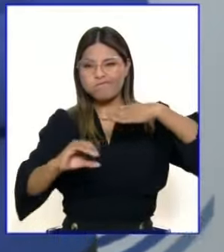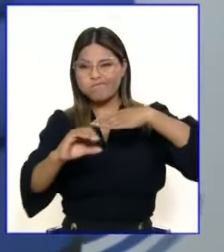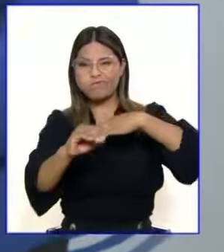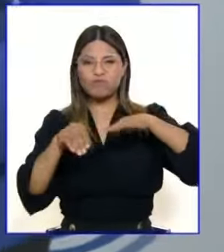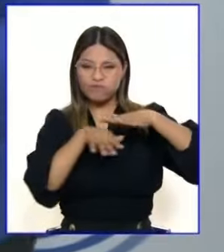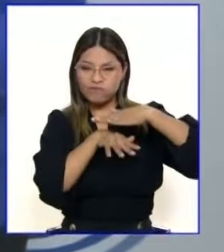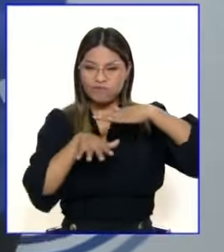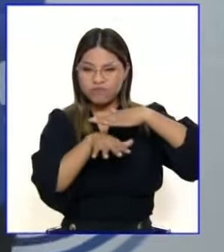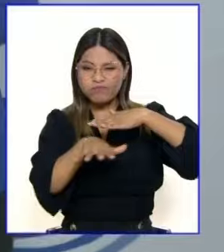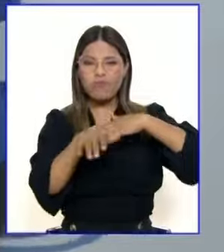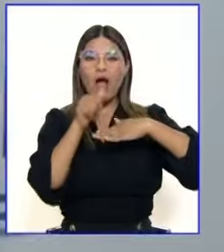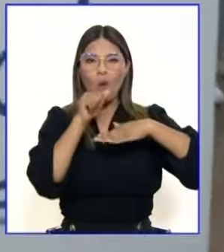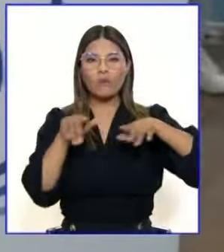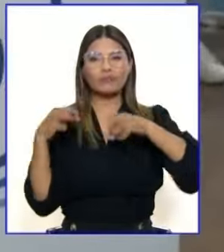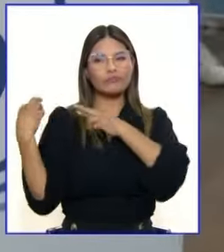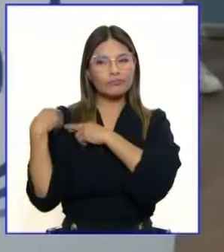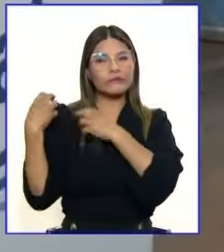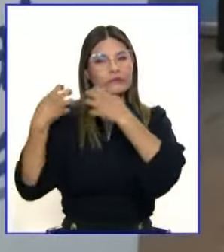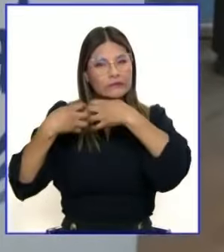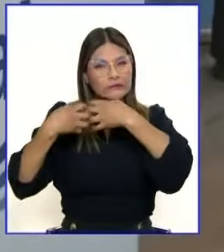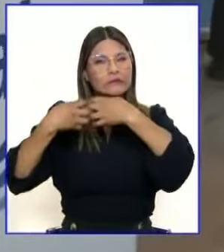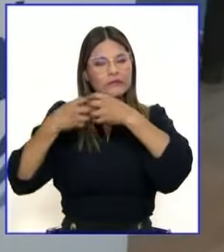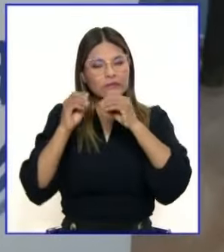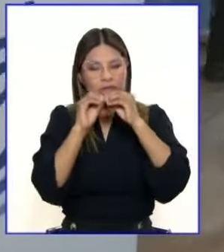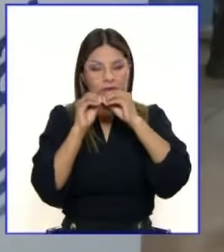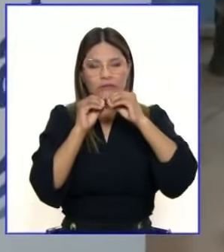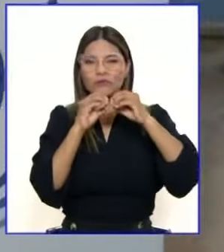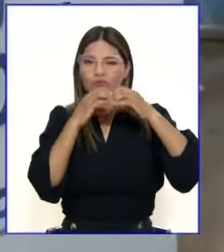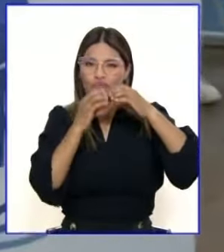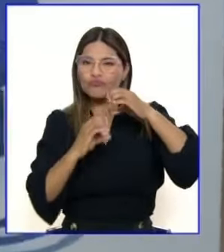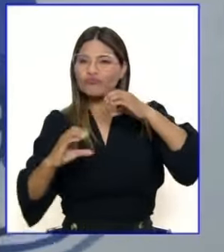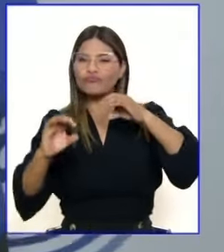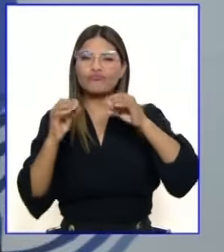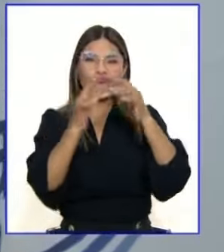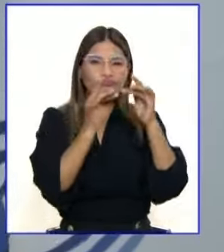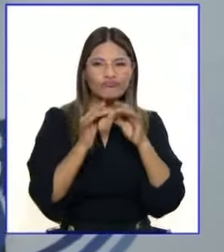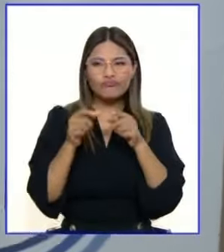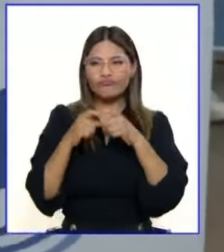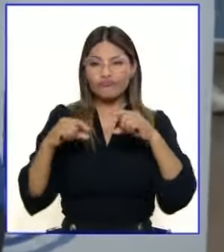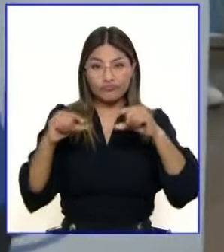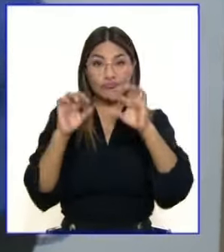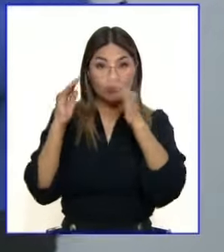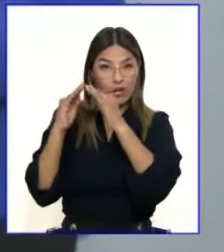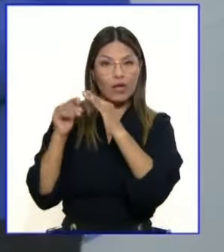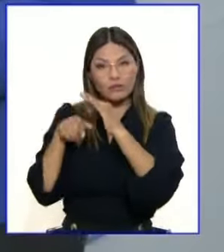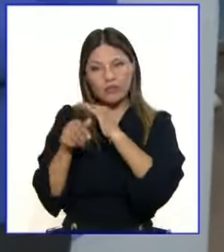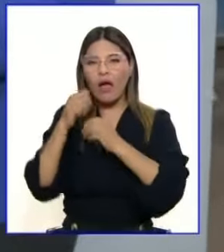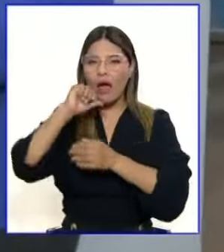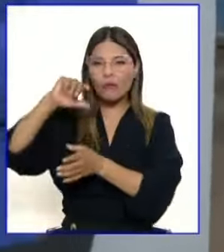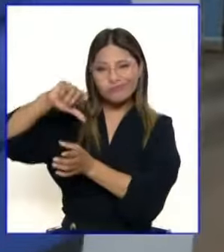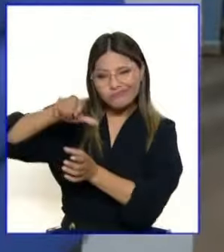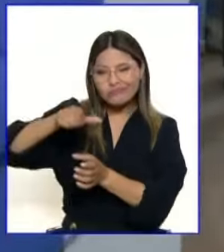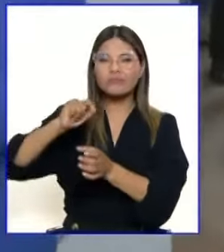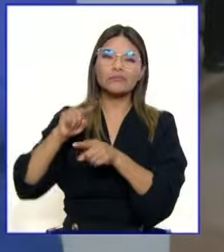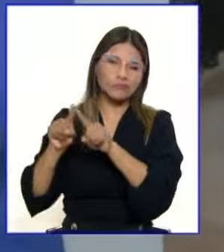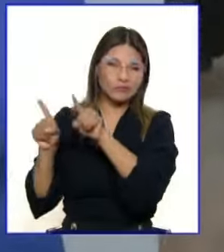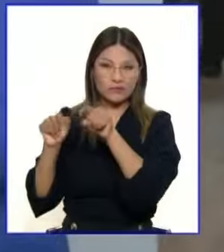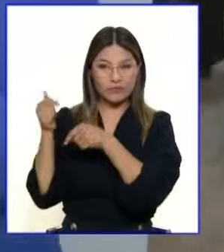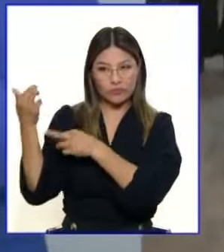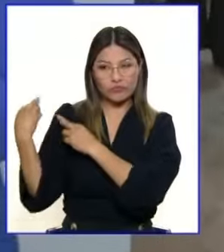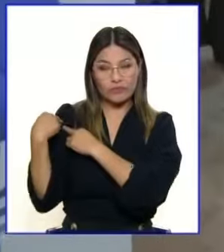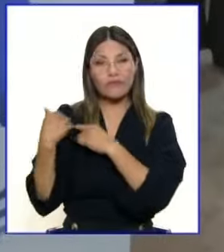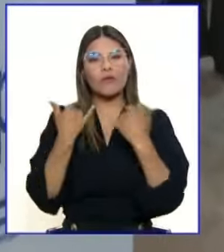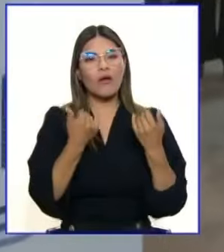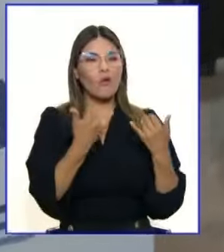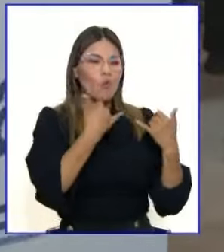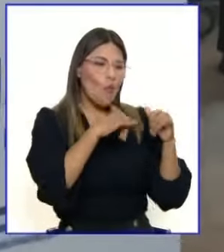de alcantarillado. Está dando a conocer al público el trabajo de esta institución a través de juegos interactivos, didácticos. Por ejemplo,